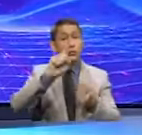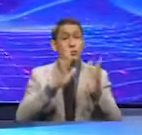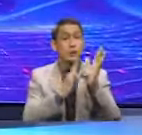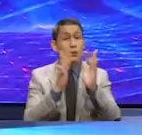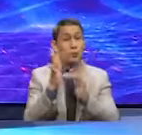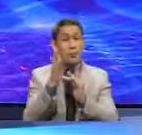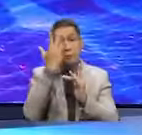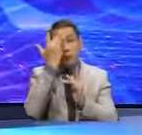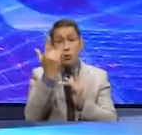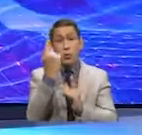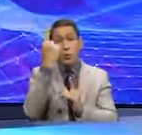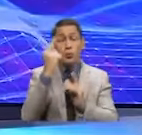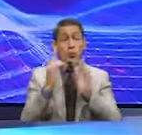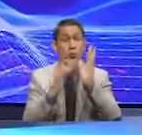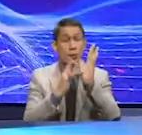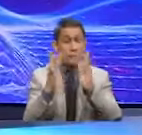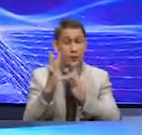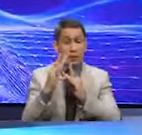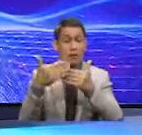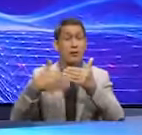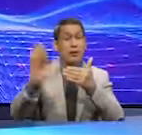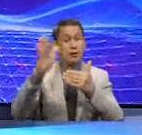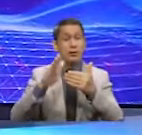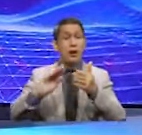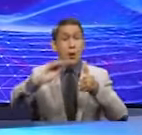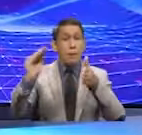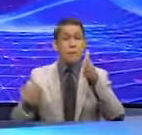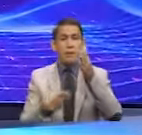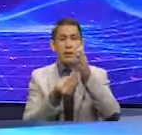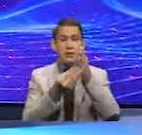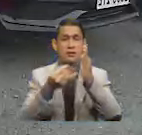vigencia el alza del IVA. Veamos.